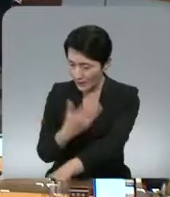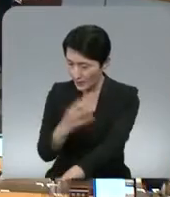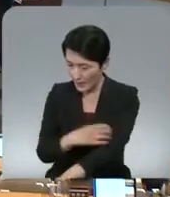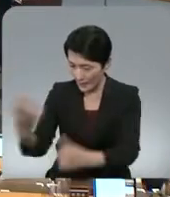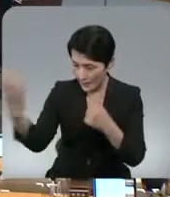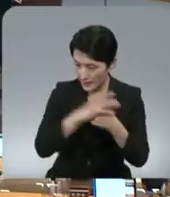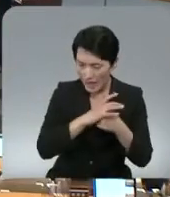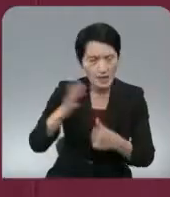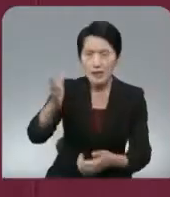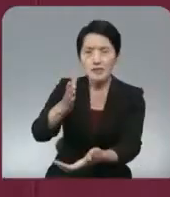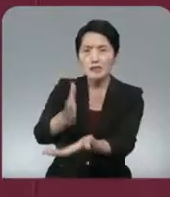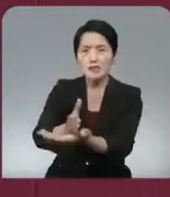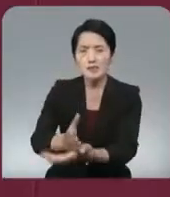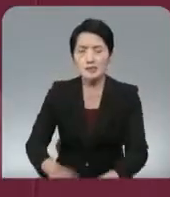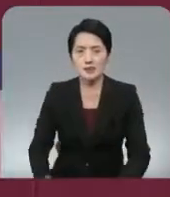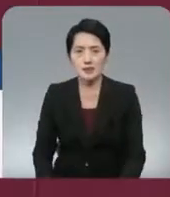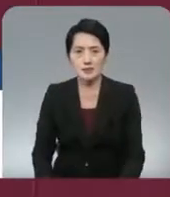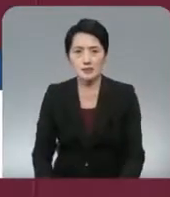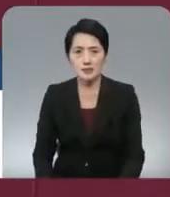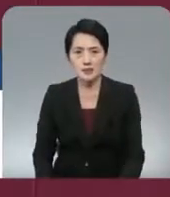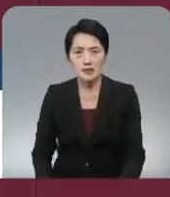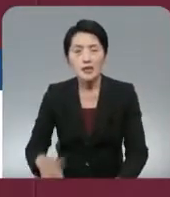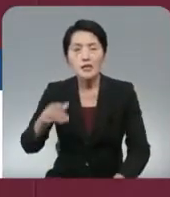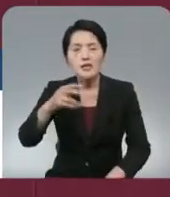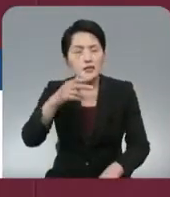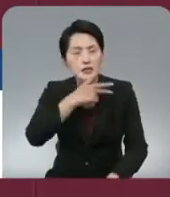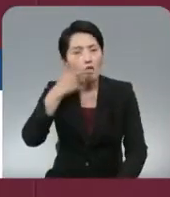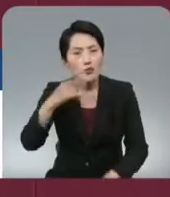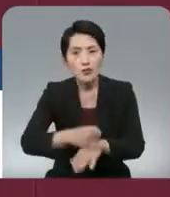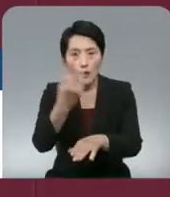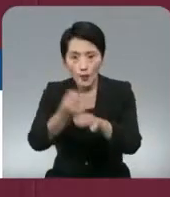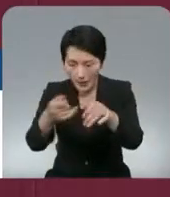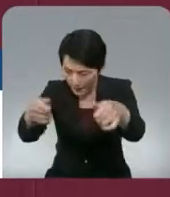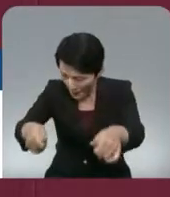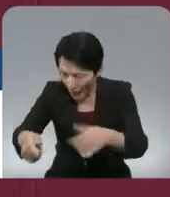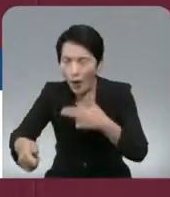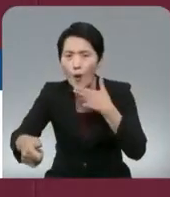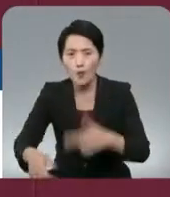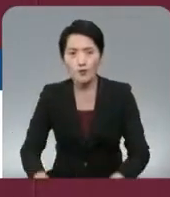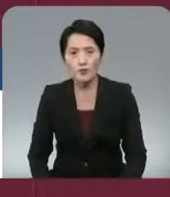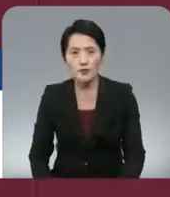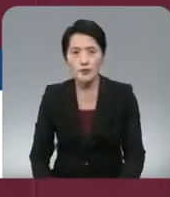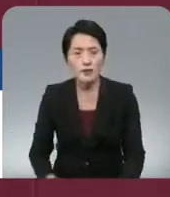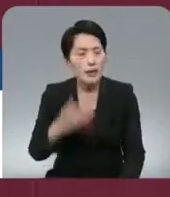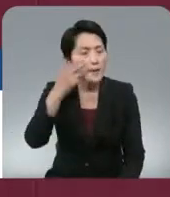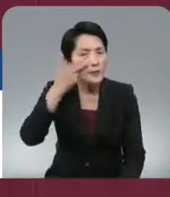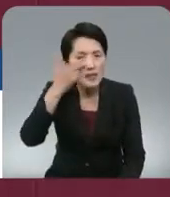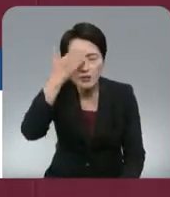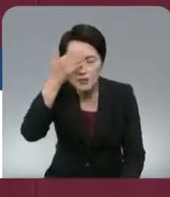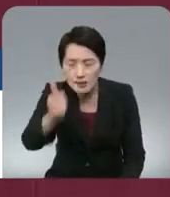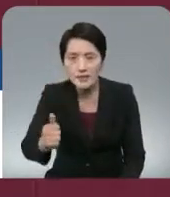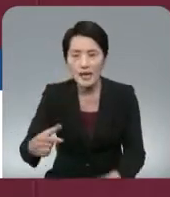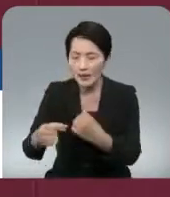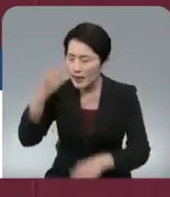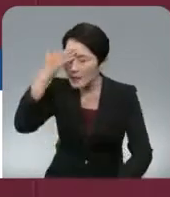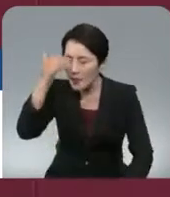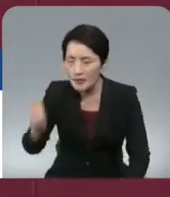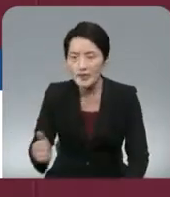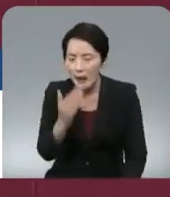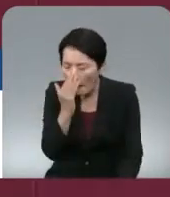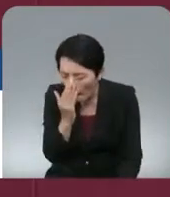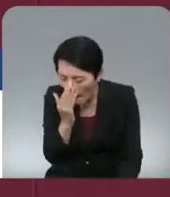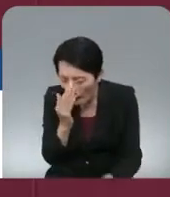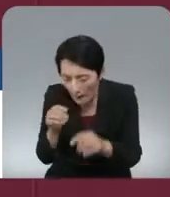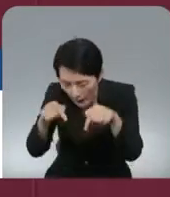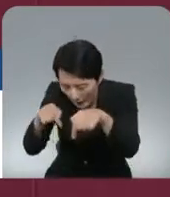avanzó que corregir a las políticas de la actual ejecutivo que solo agrava la desigualdad social además de impulsar leyes a favor de la